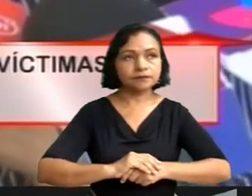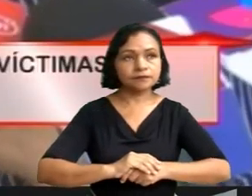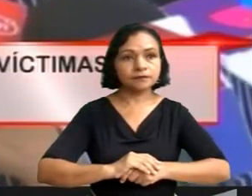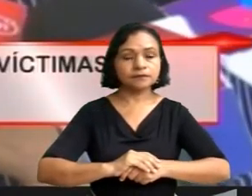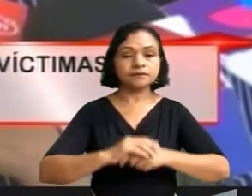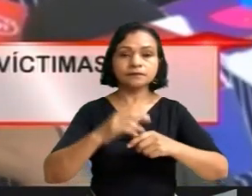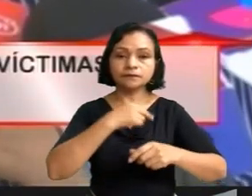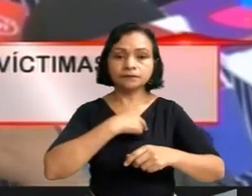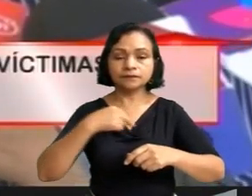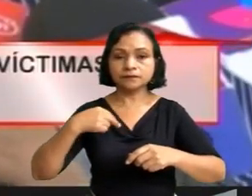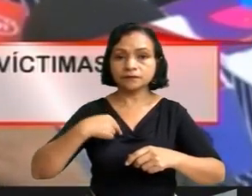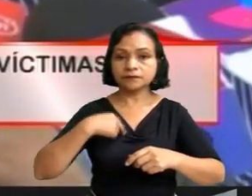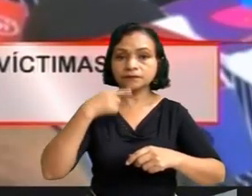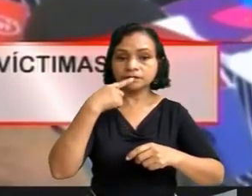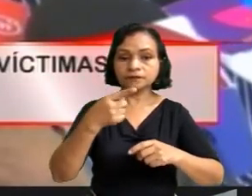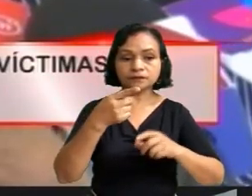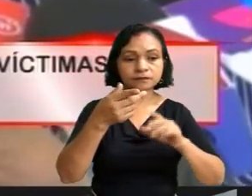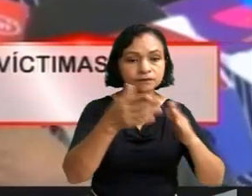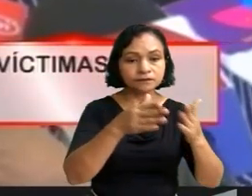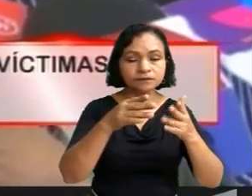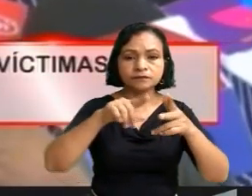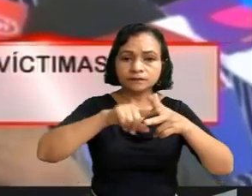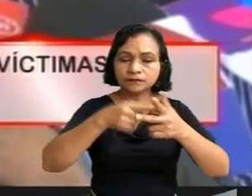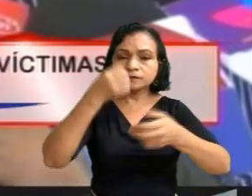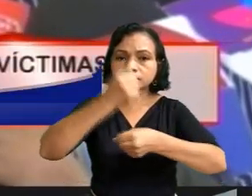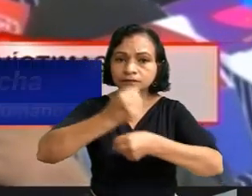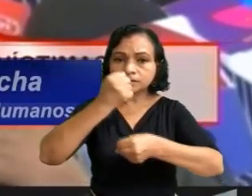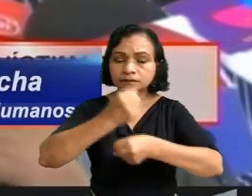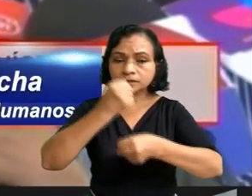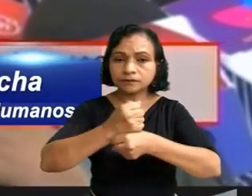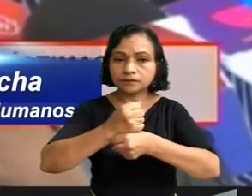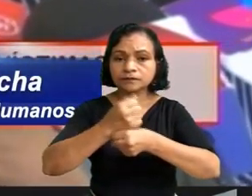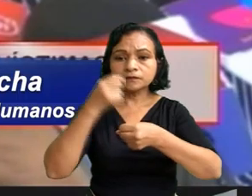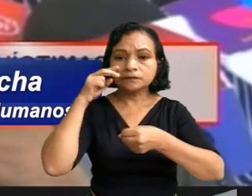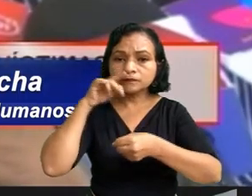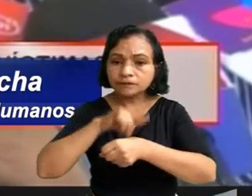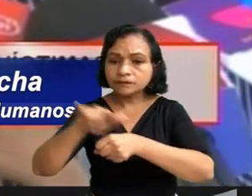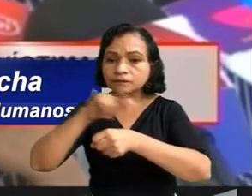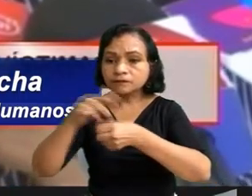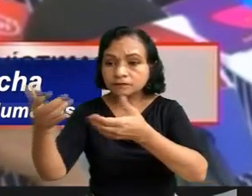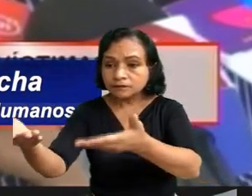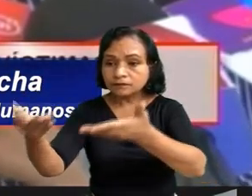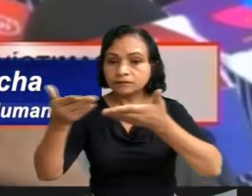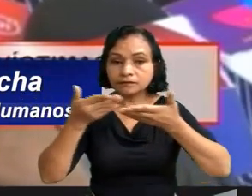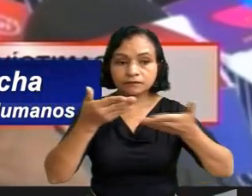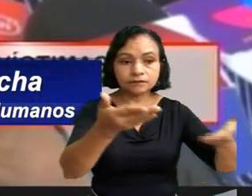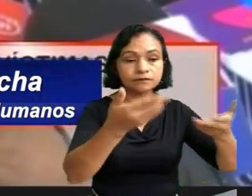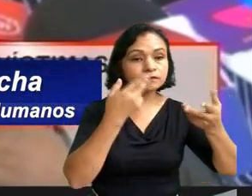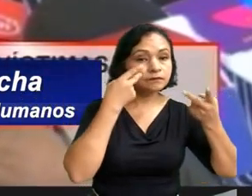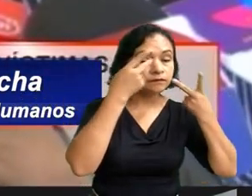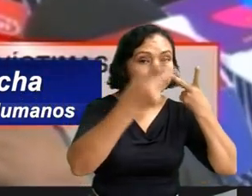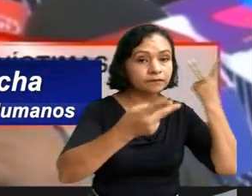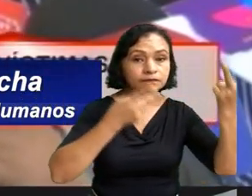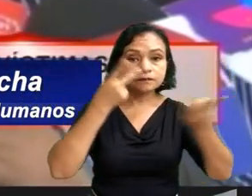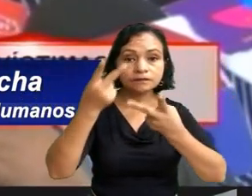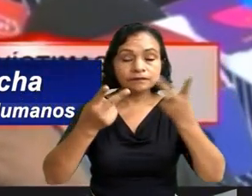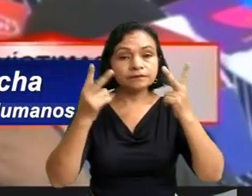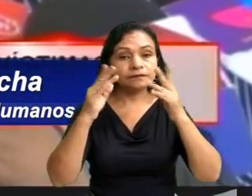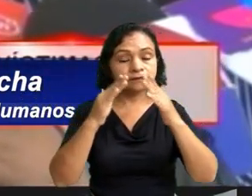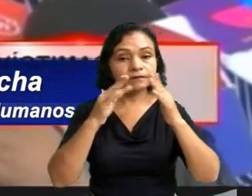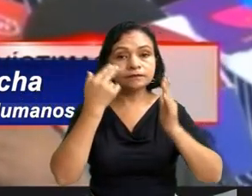el móvil de la víctima inició su trabajo recepcionando denuncia visitando discípulos para